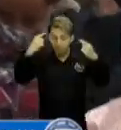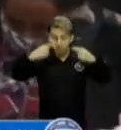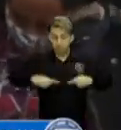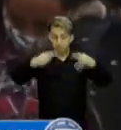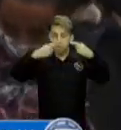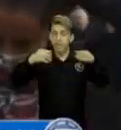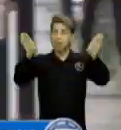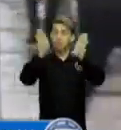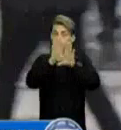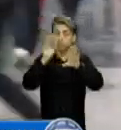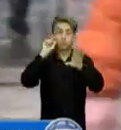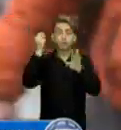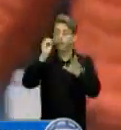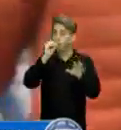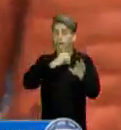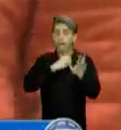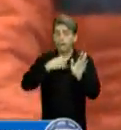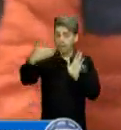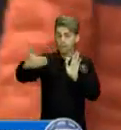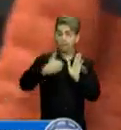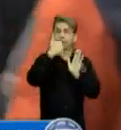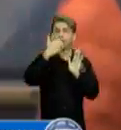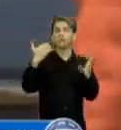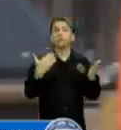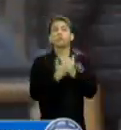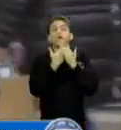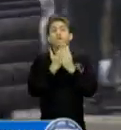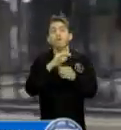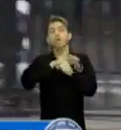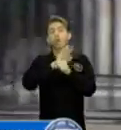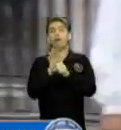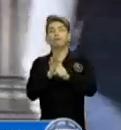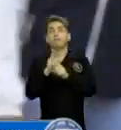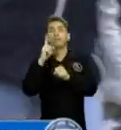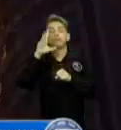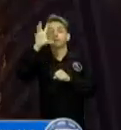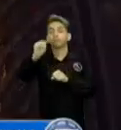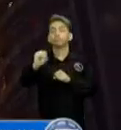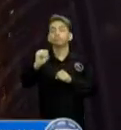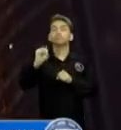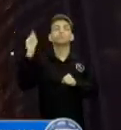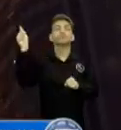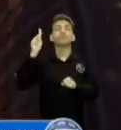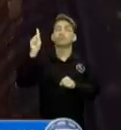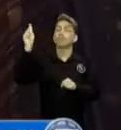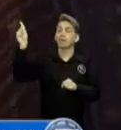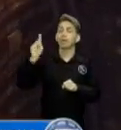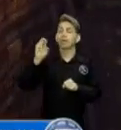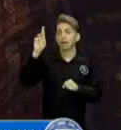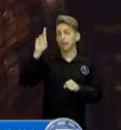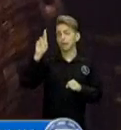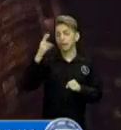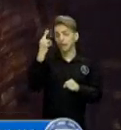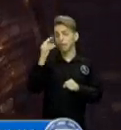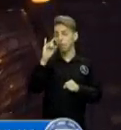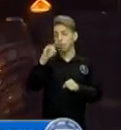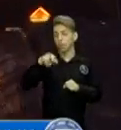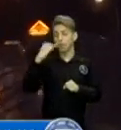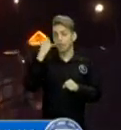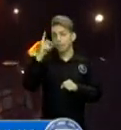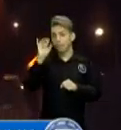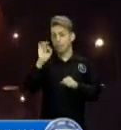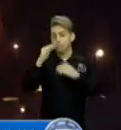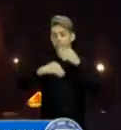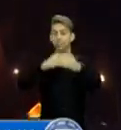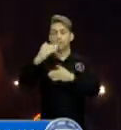su territorio de una nueva variante de coronavirus detectada inicialmente en el Reino Unido y posteriormente en Italia. Al mismo tiempo,